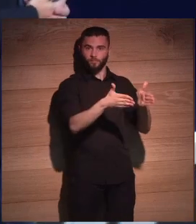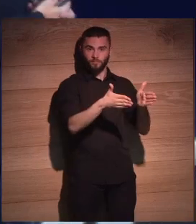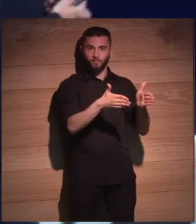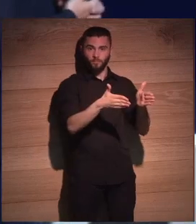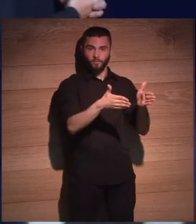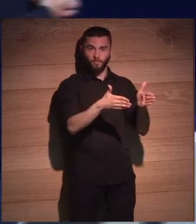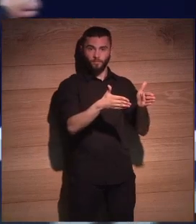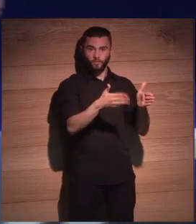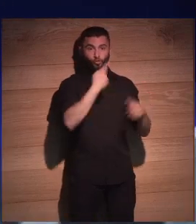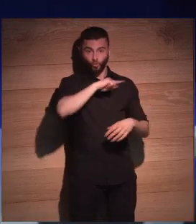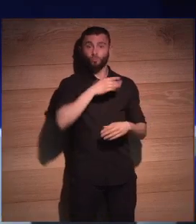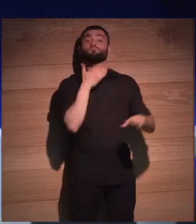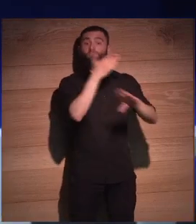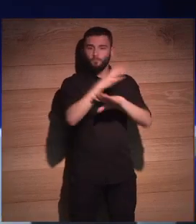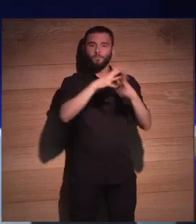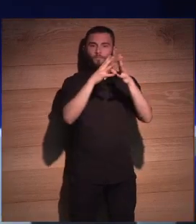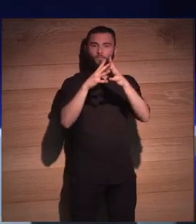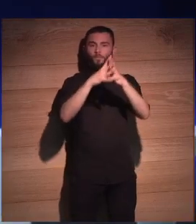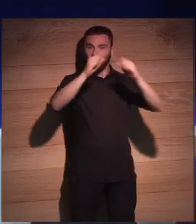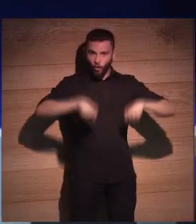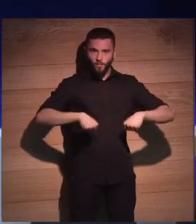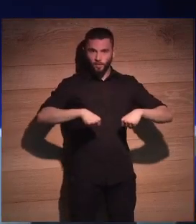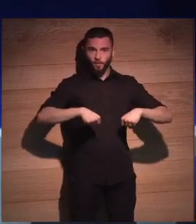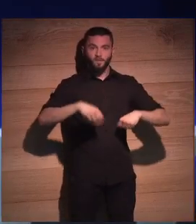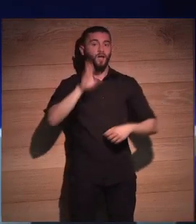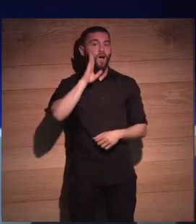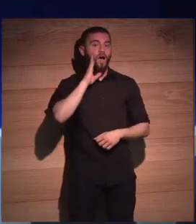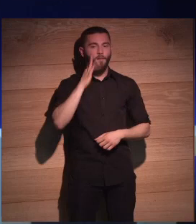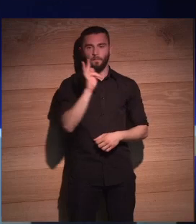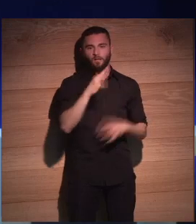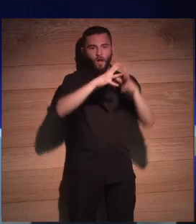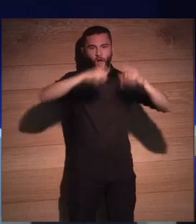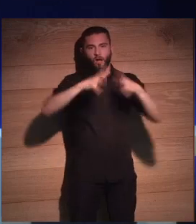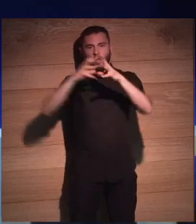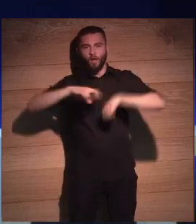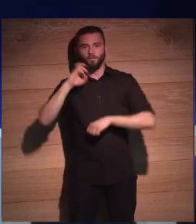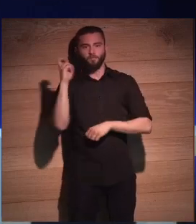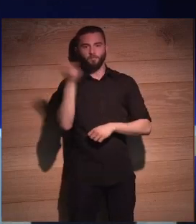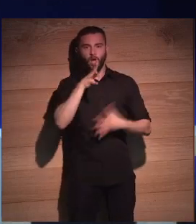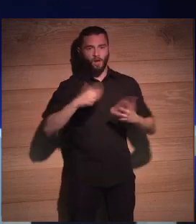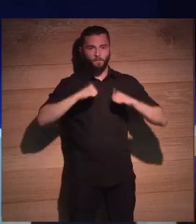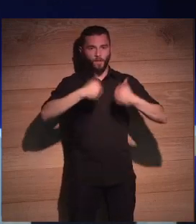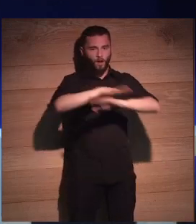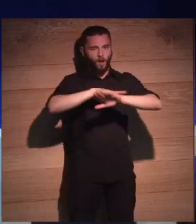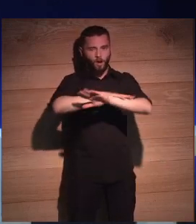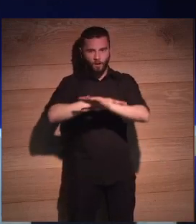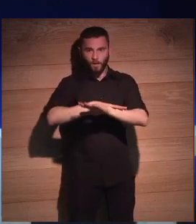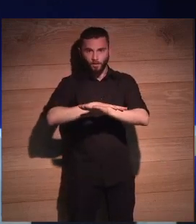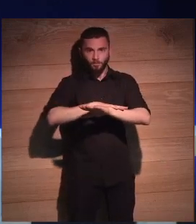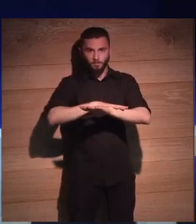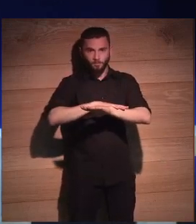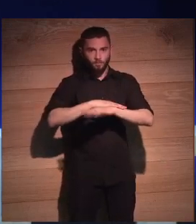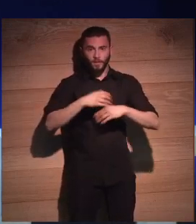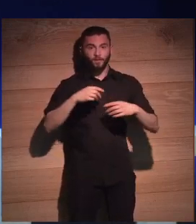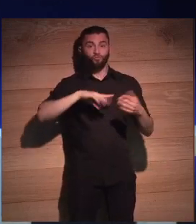en las negociaciones, tanto de este como otros acuerdos que se están empezando a manejar entre los gobiernos, y van todos en la